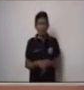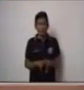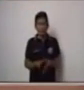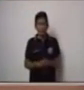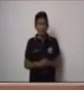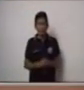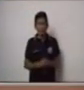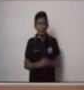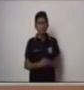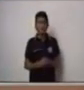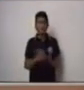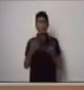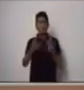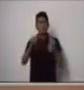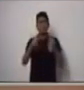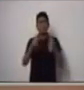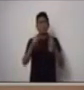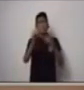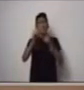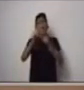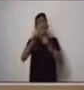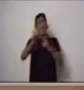tengo la palabra auto